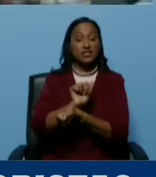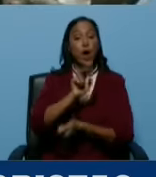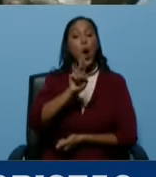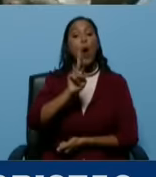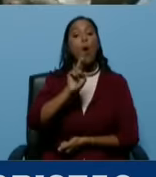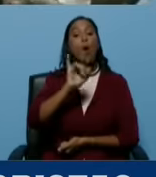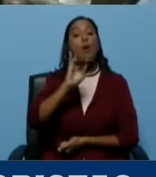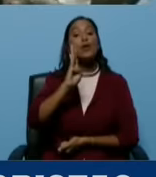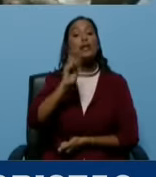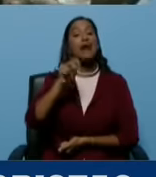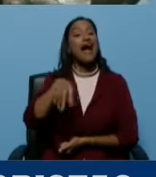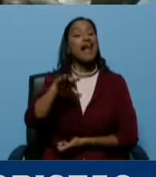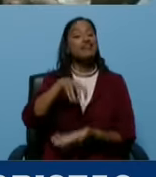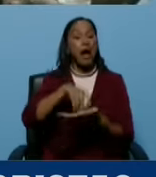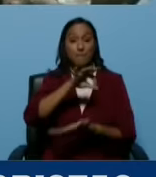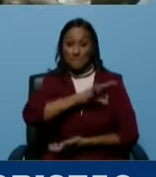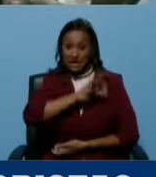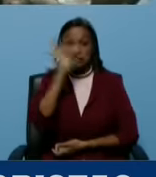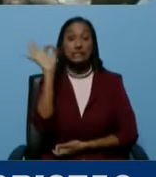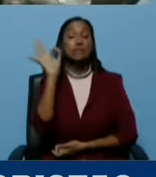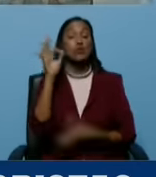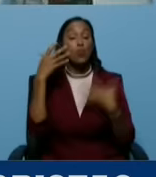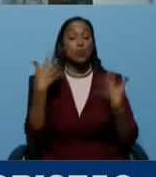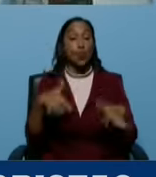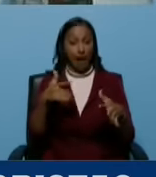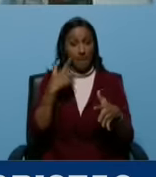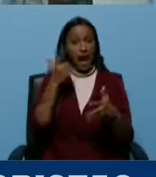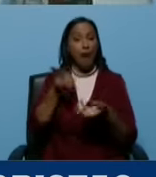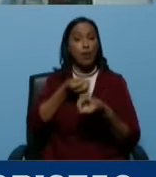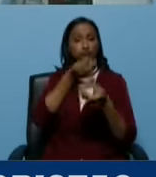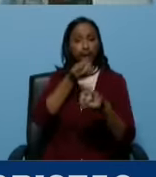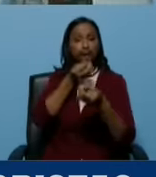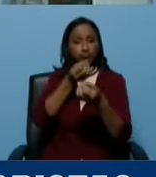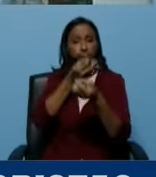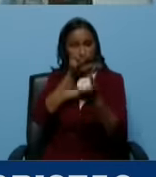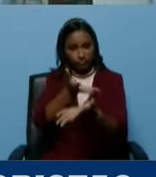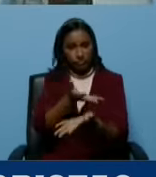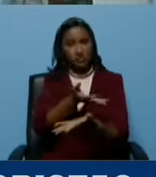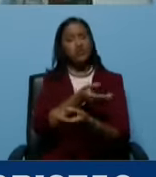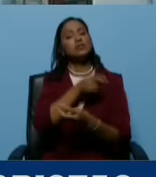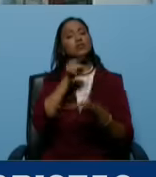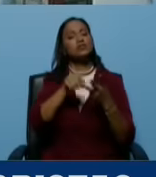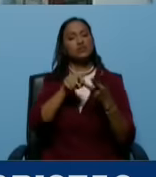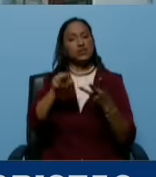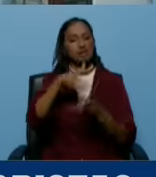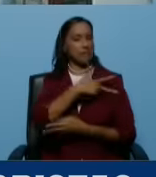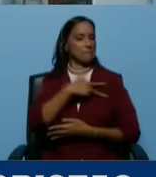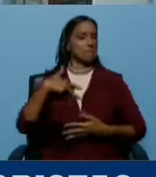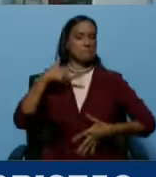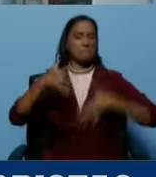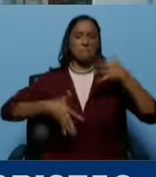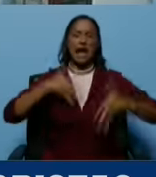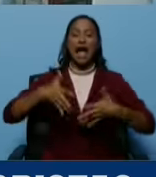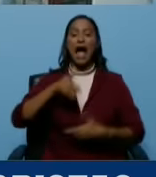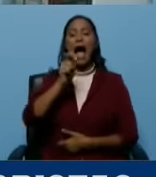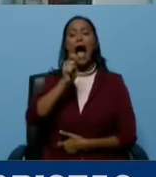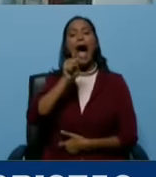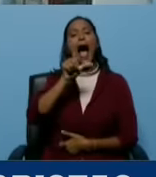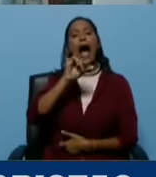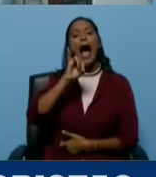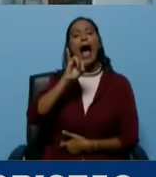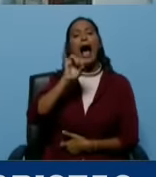Uribana. Veamos esta confesión de este criminal conocido como alias El